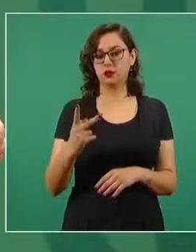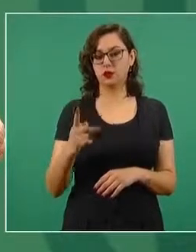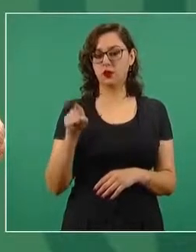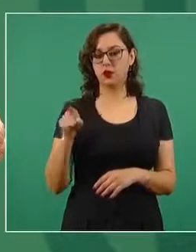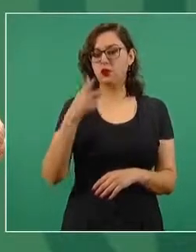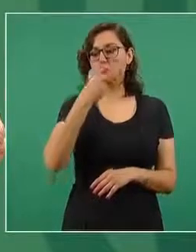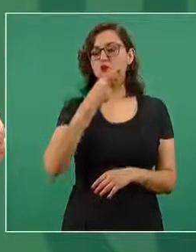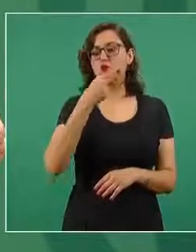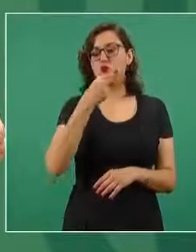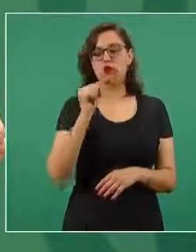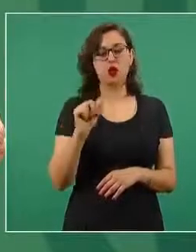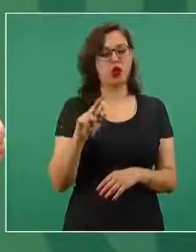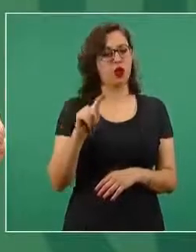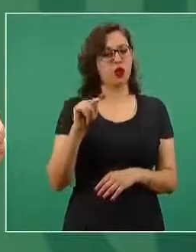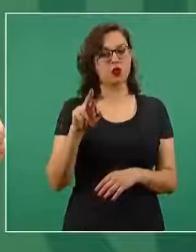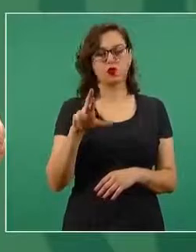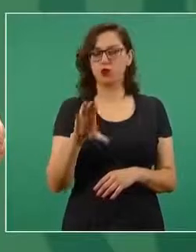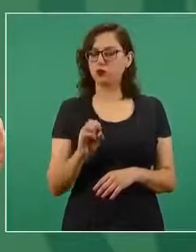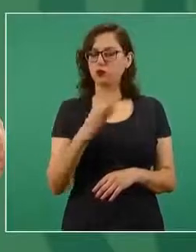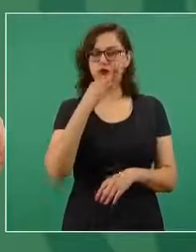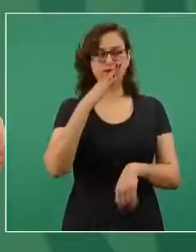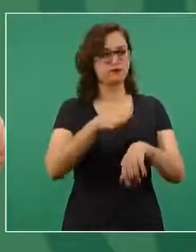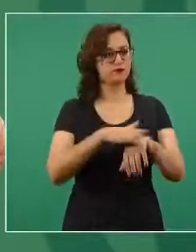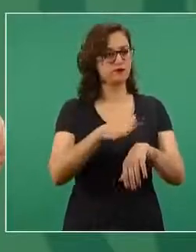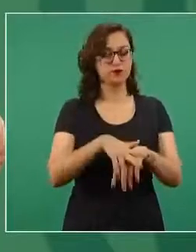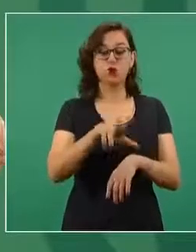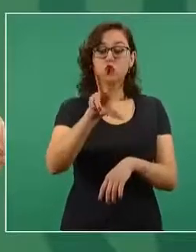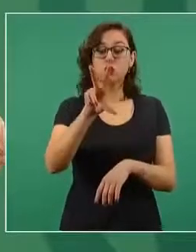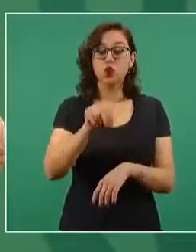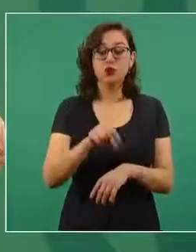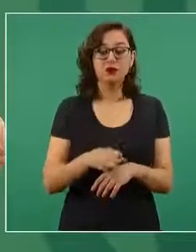a decir, no, son 130,000